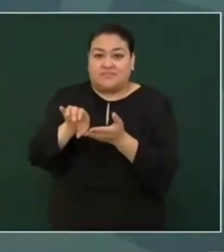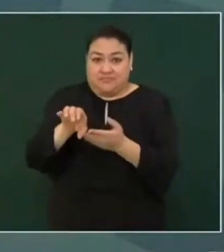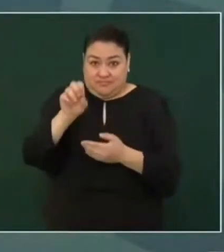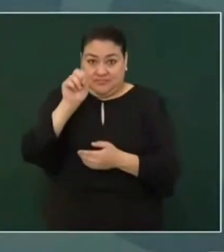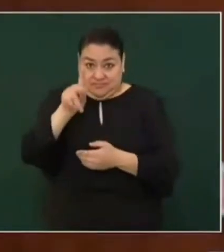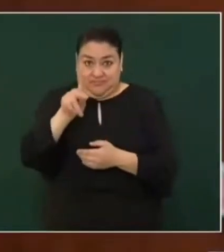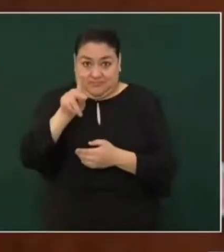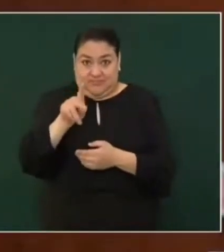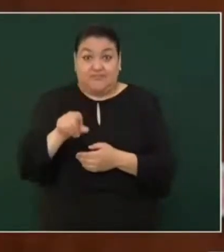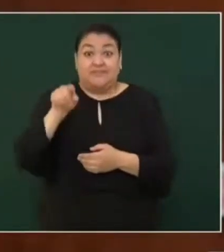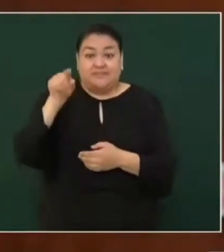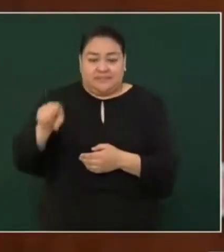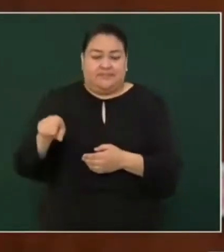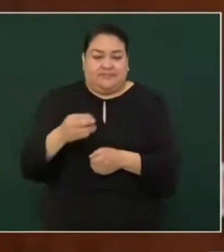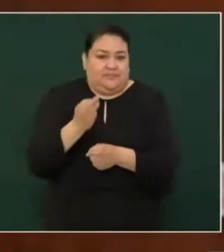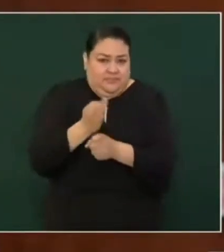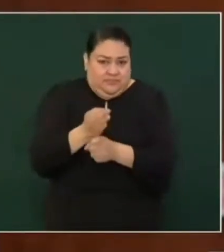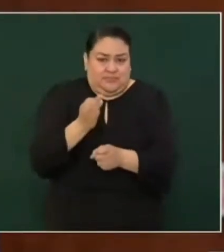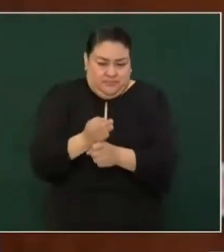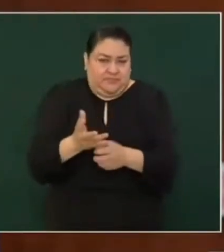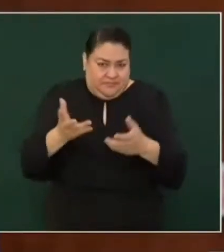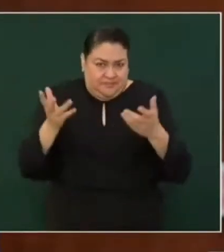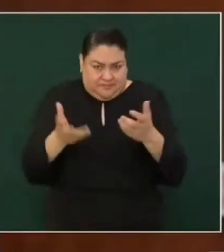Eso lo estamos